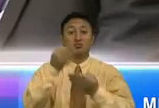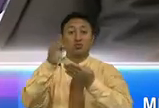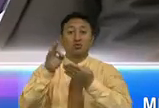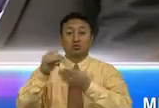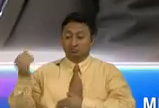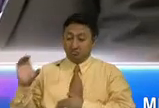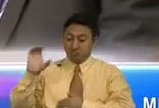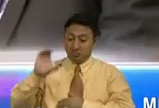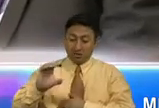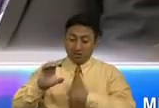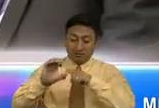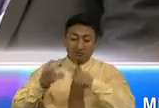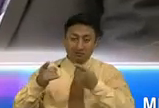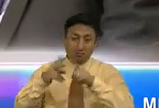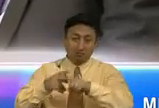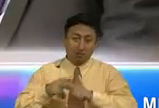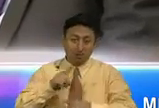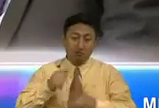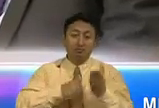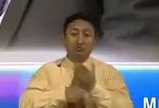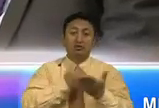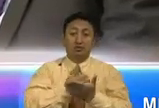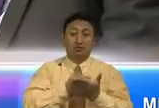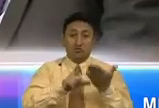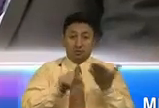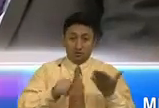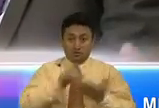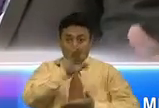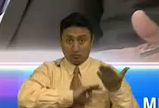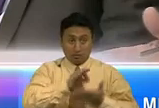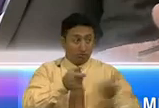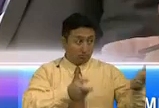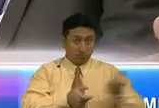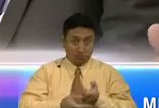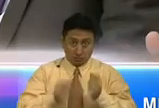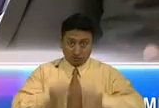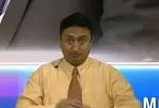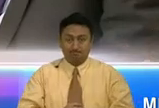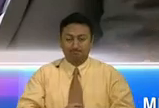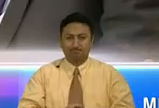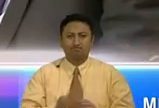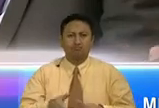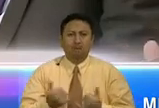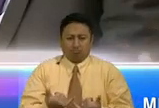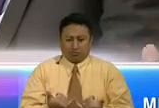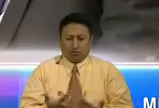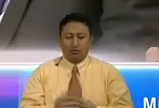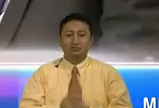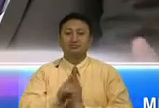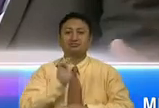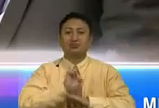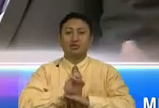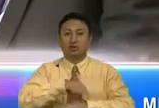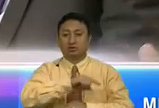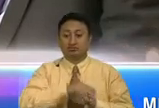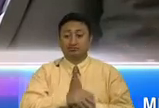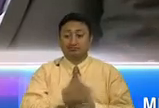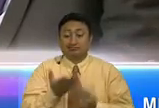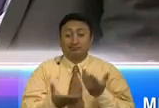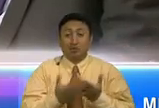y conseguir la aprobación del Ministerio de Economía y Finanzas para ello. Bajo las condiciones actuales del país, yo no sé si sea posible tener